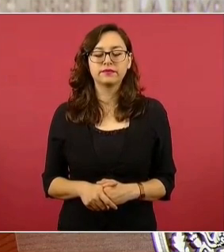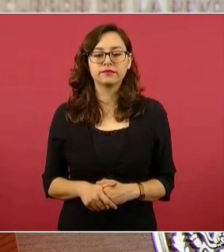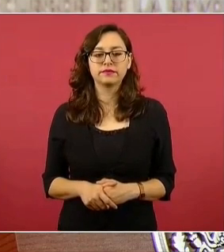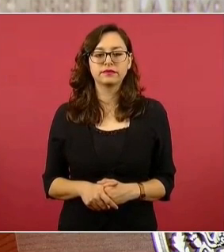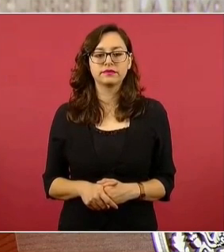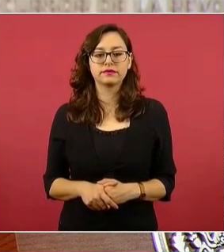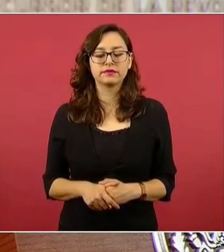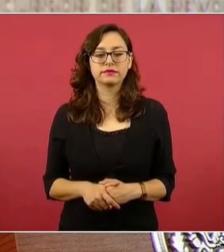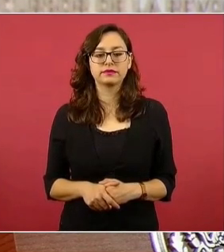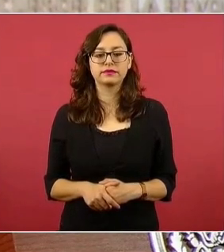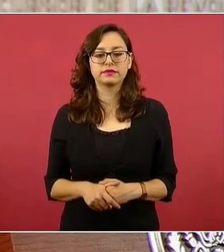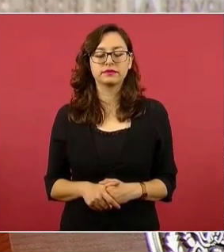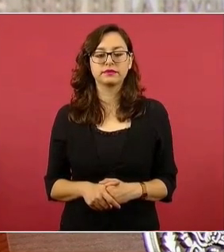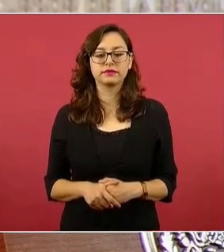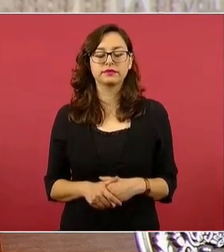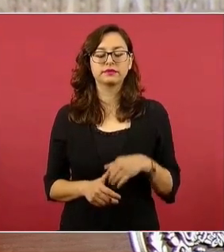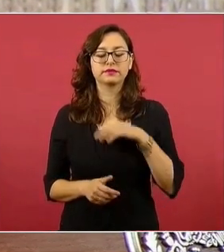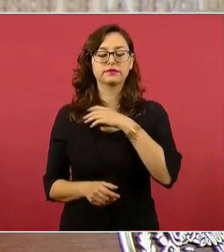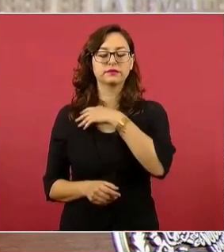Y ahora,